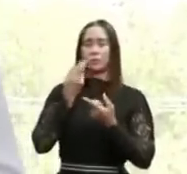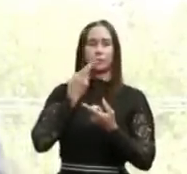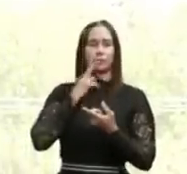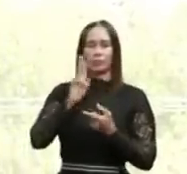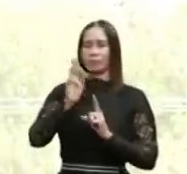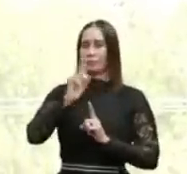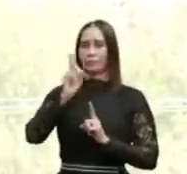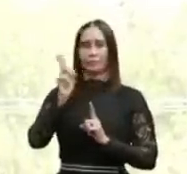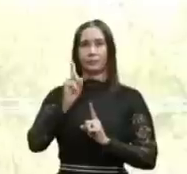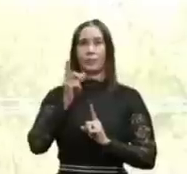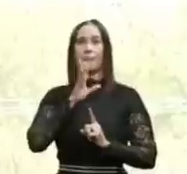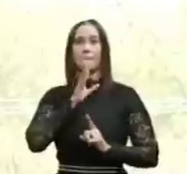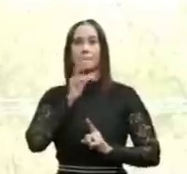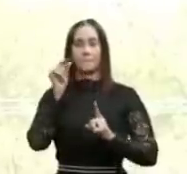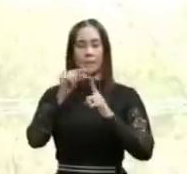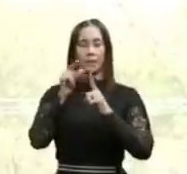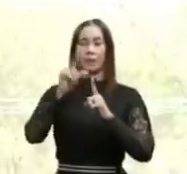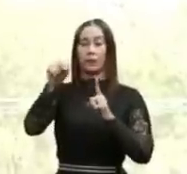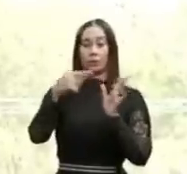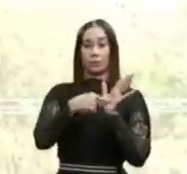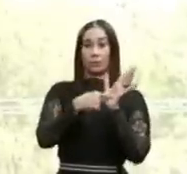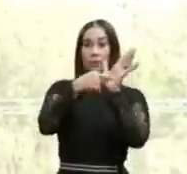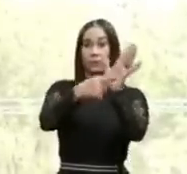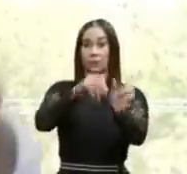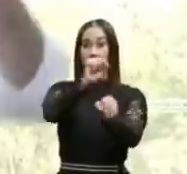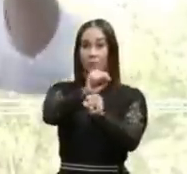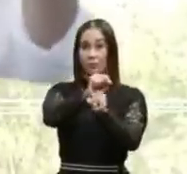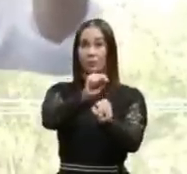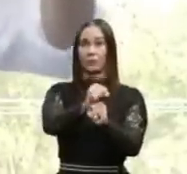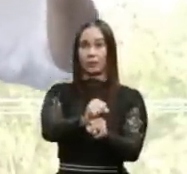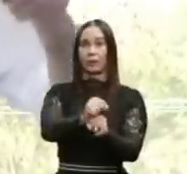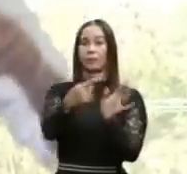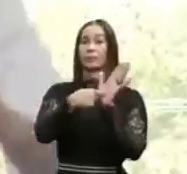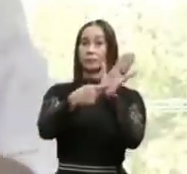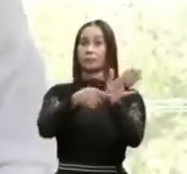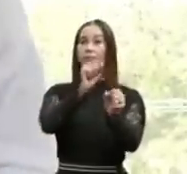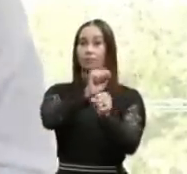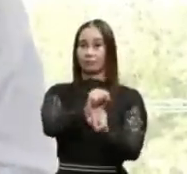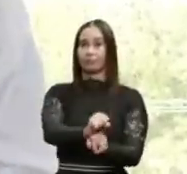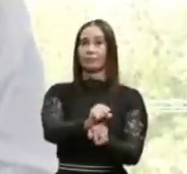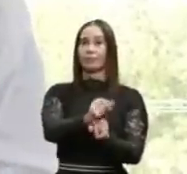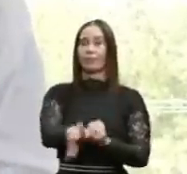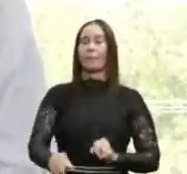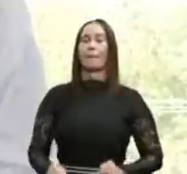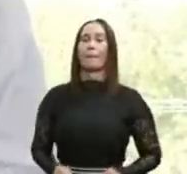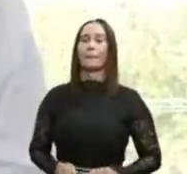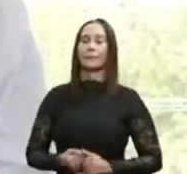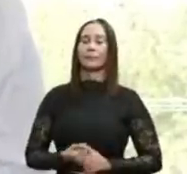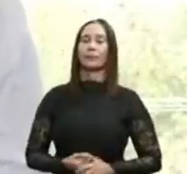lo respondemos con hechos. Con hechos.